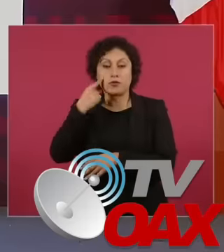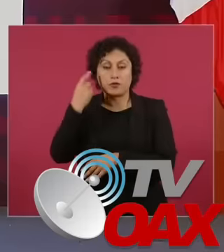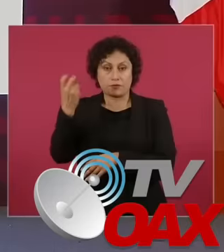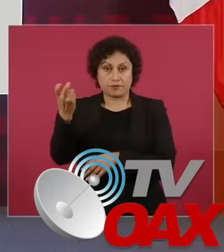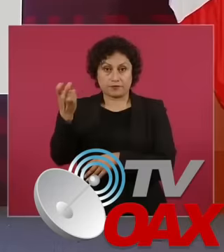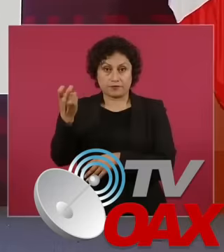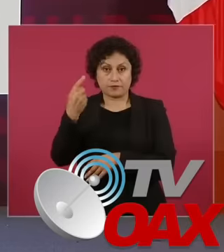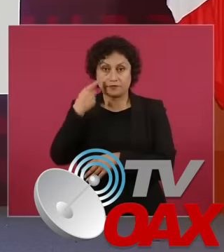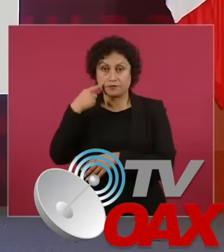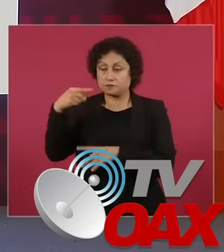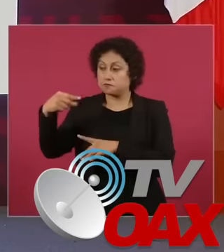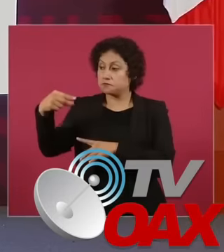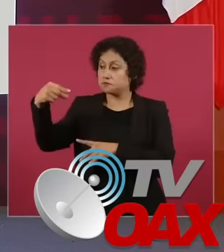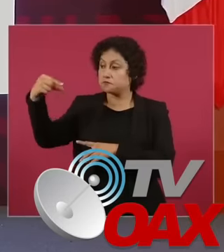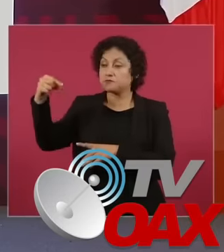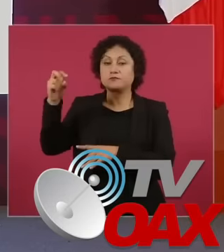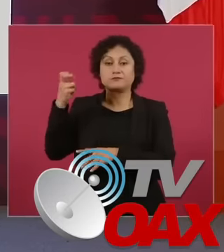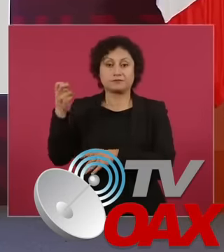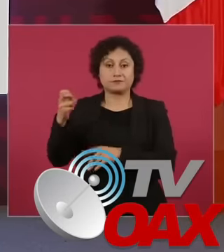esta puntita,